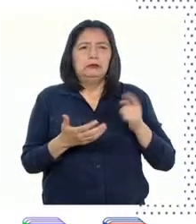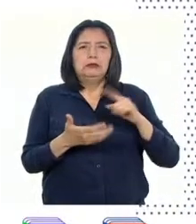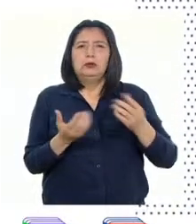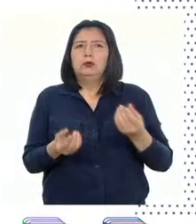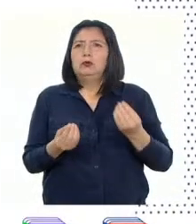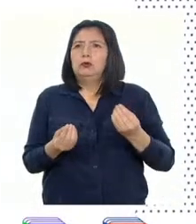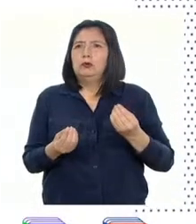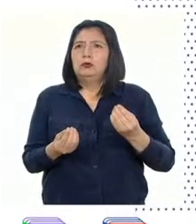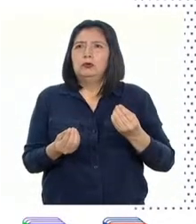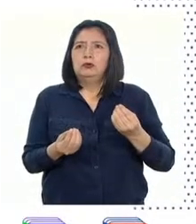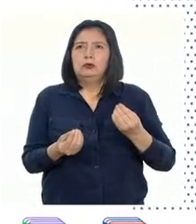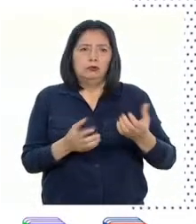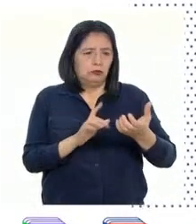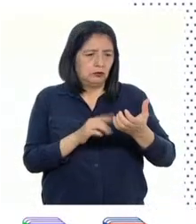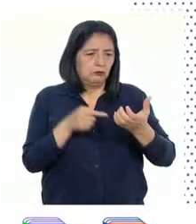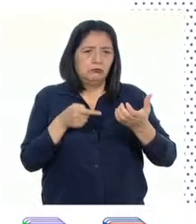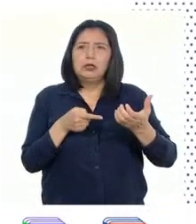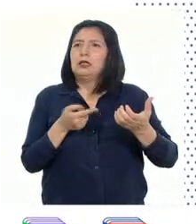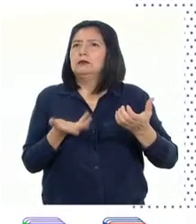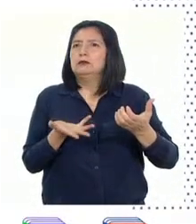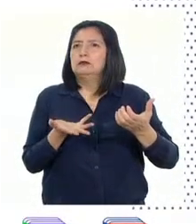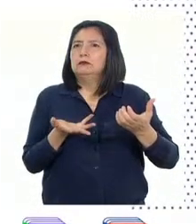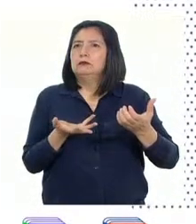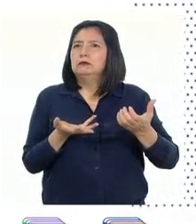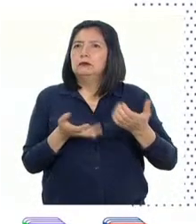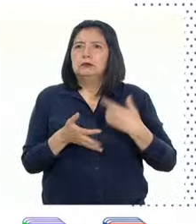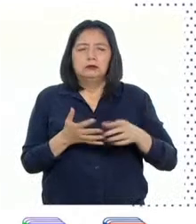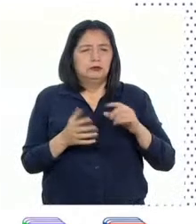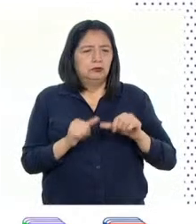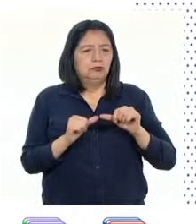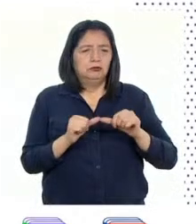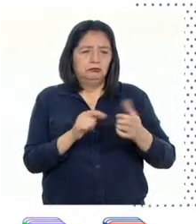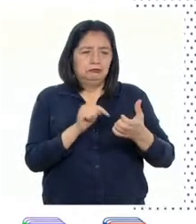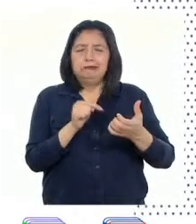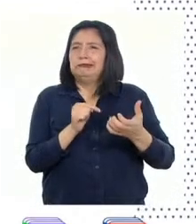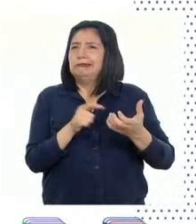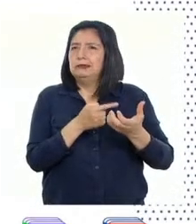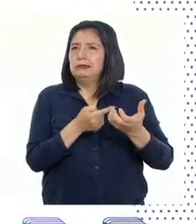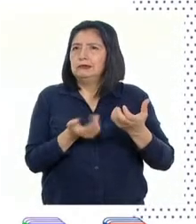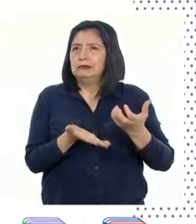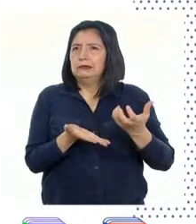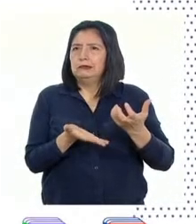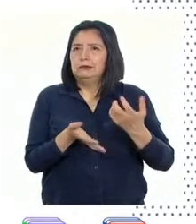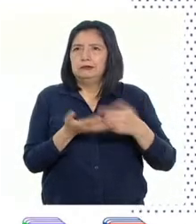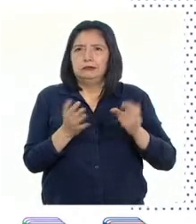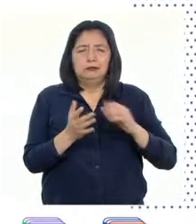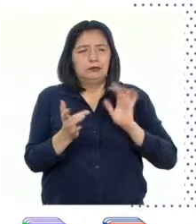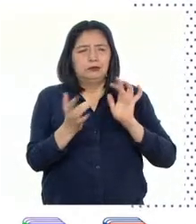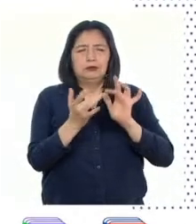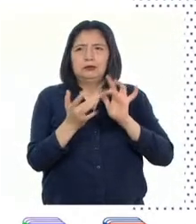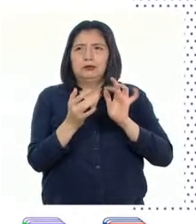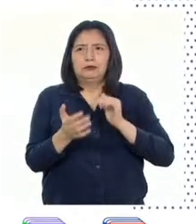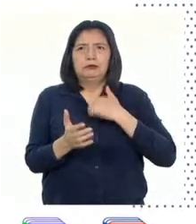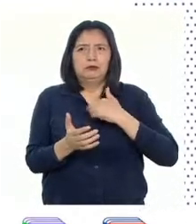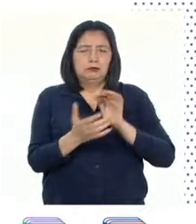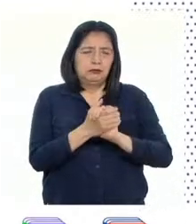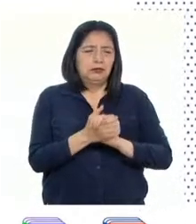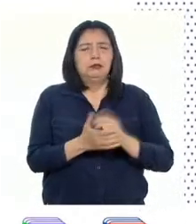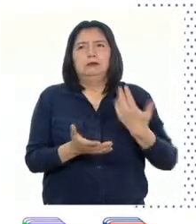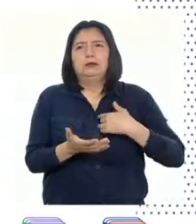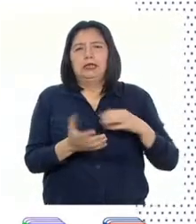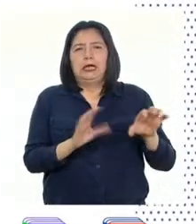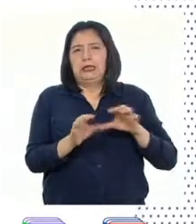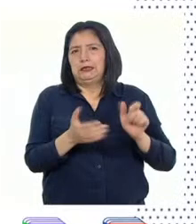las hacía por el medio del celular. Seguí ese medio para comunicarme con mis amigos, hacer